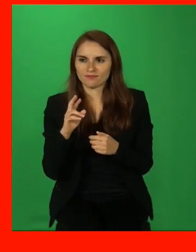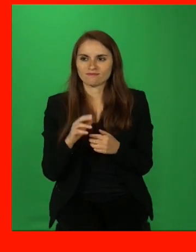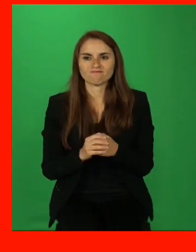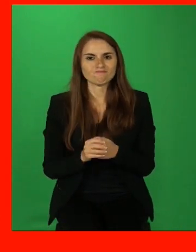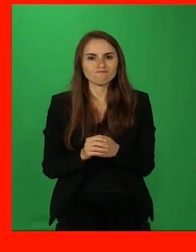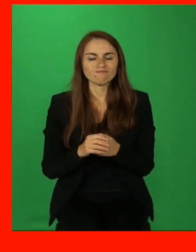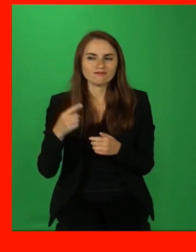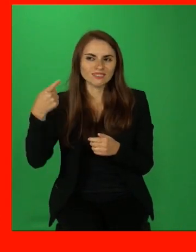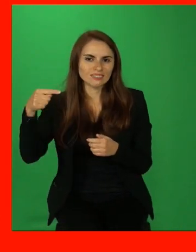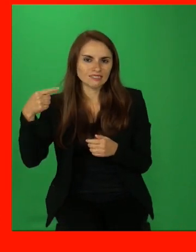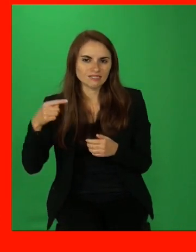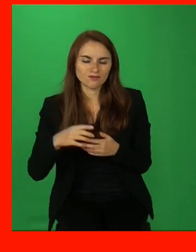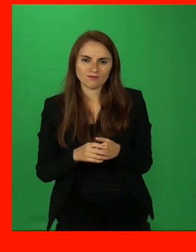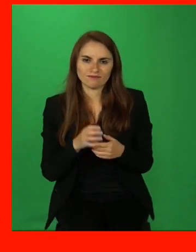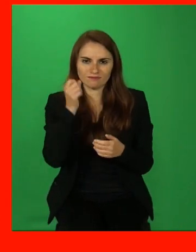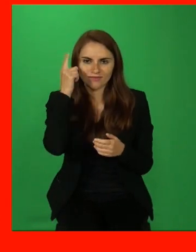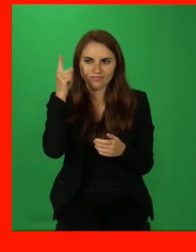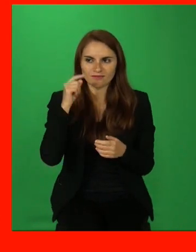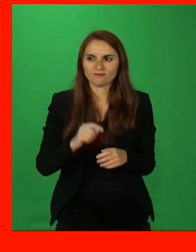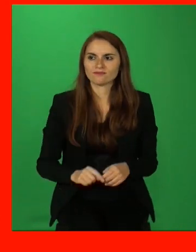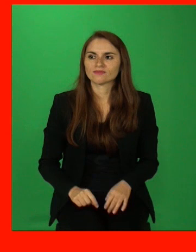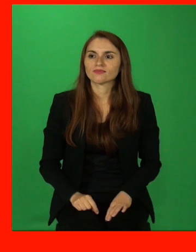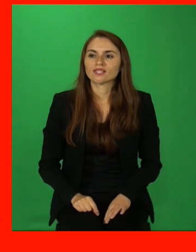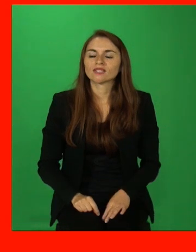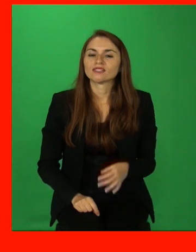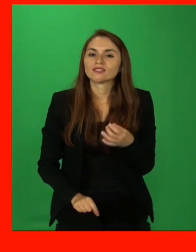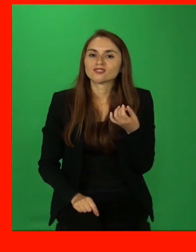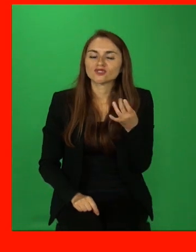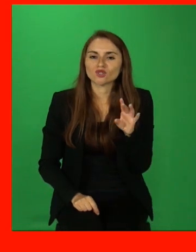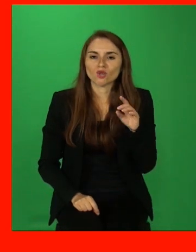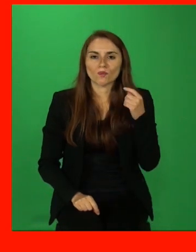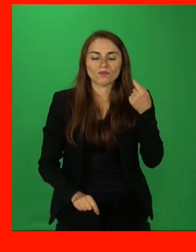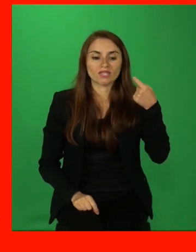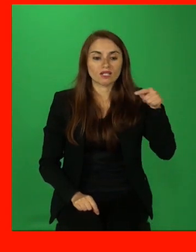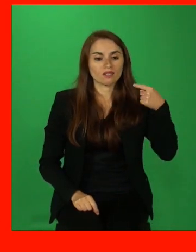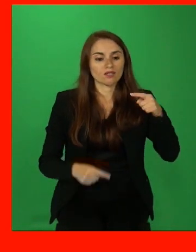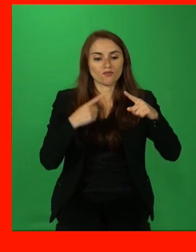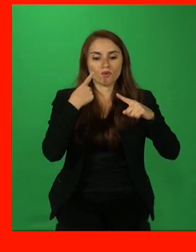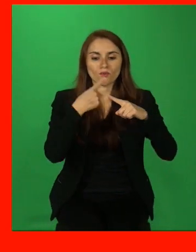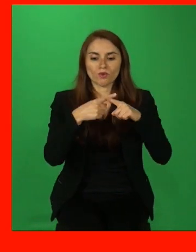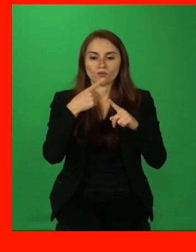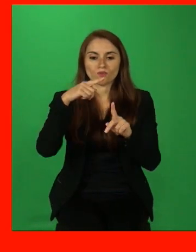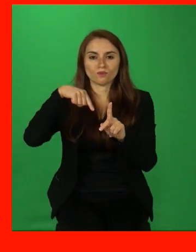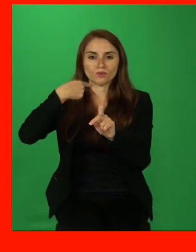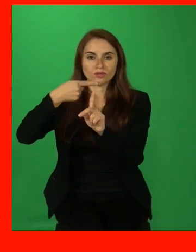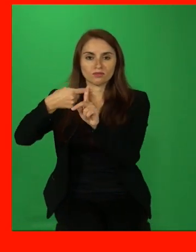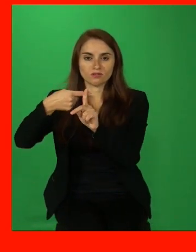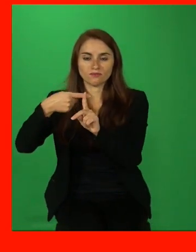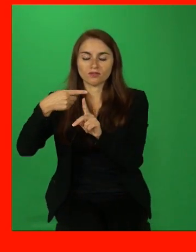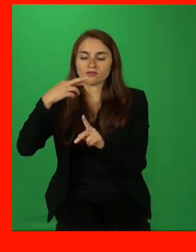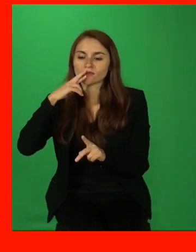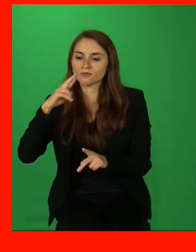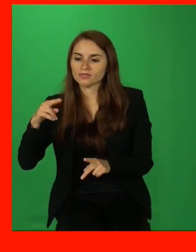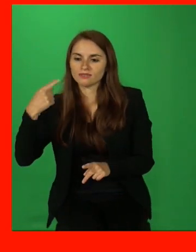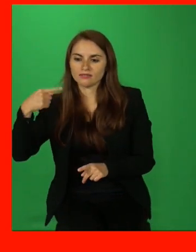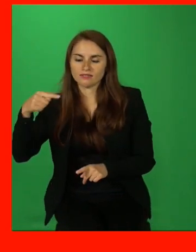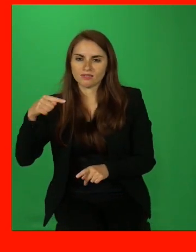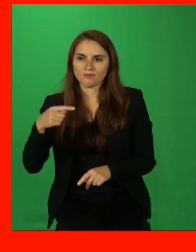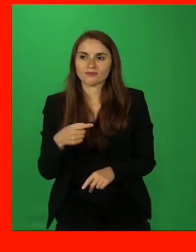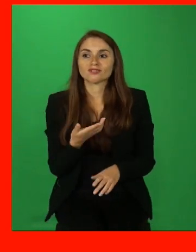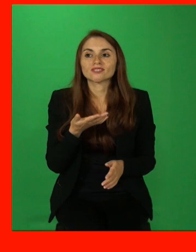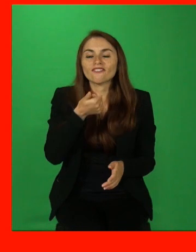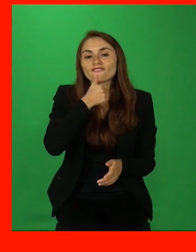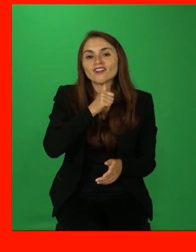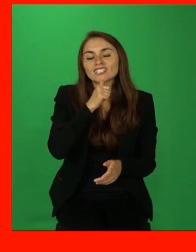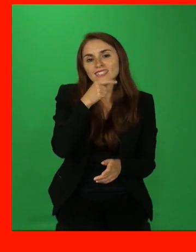multiplique por un número negativo o sea que ya sabemos que el factor que falta es negativo y ahora 10